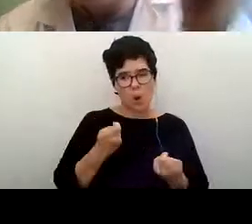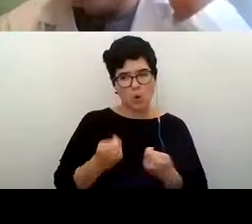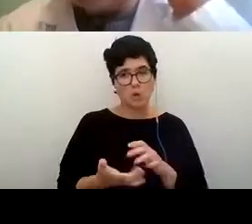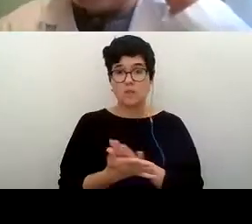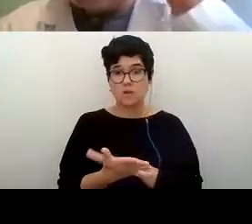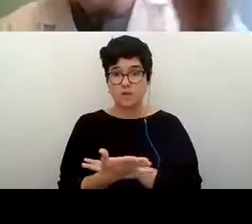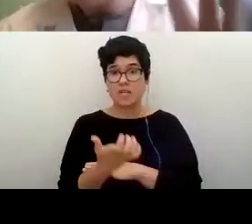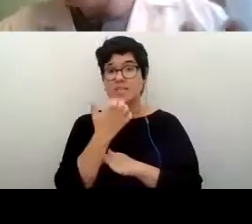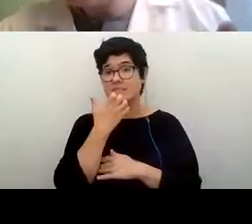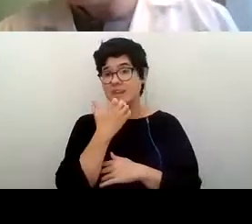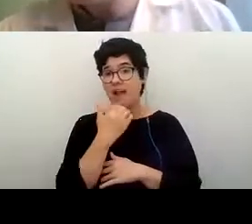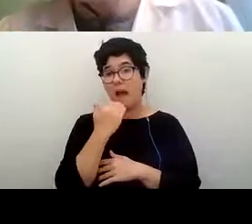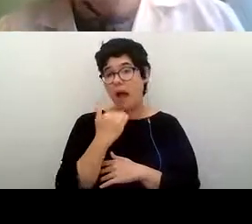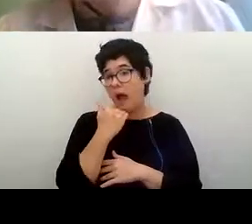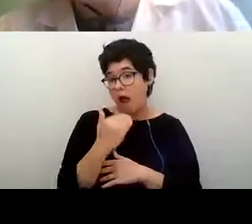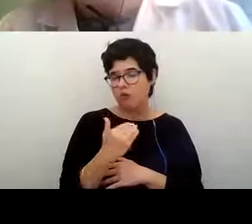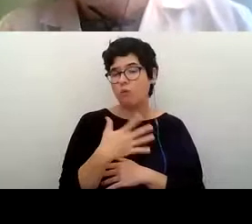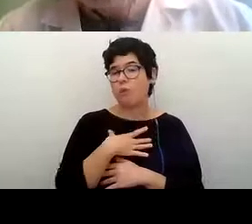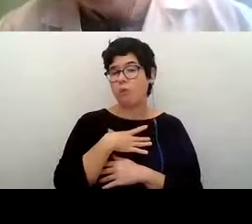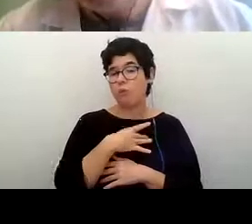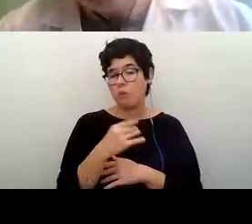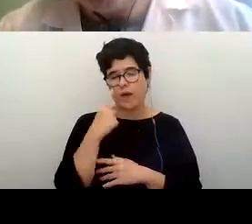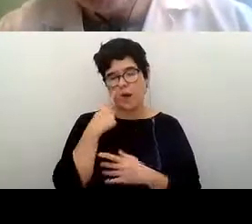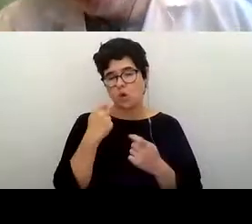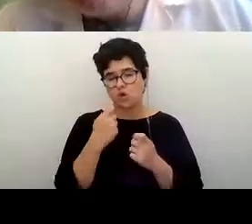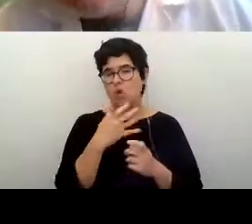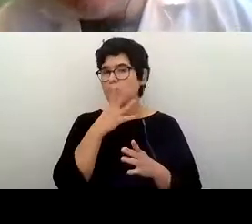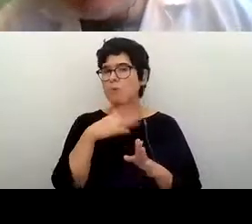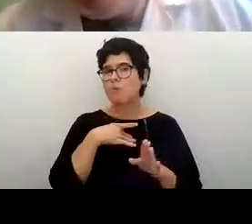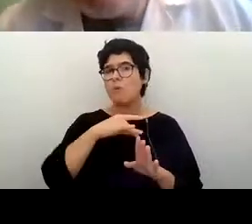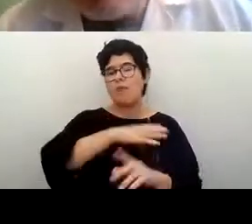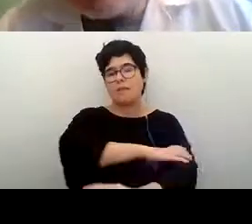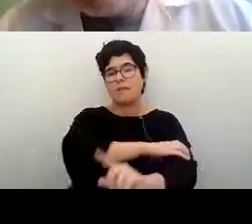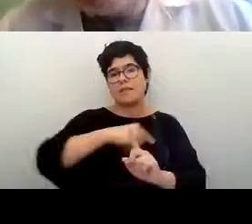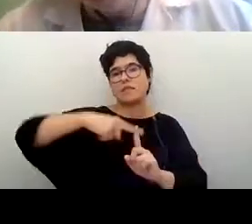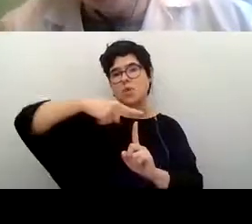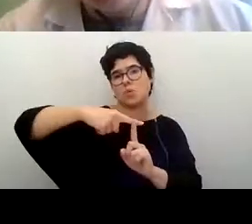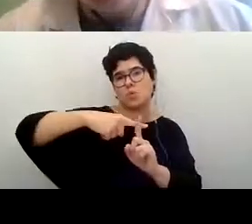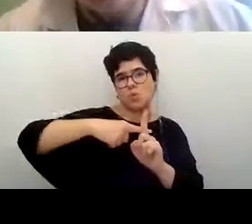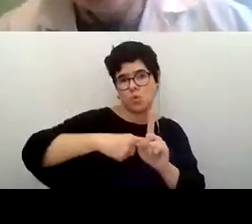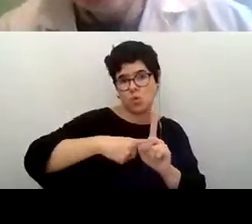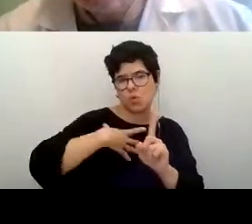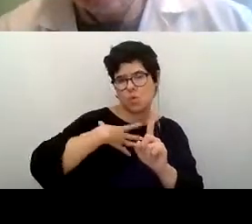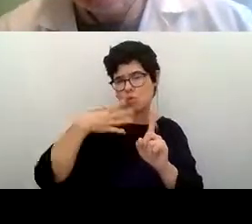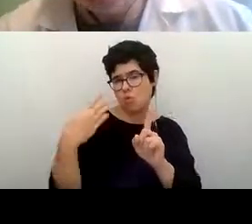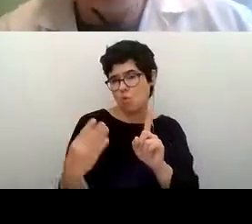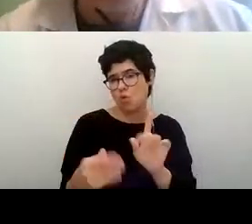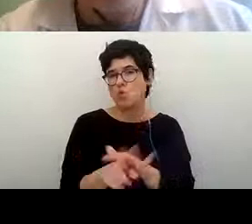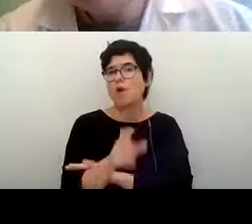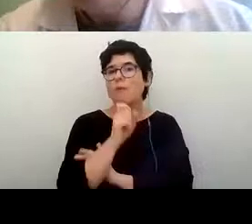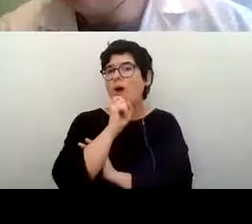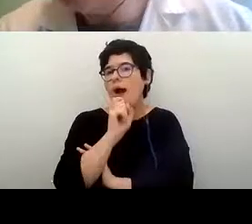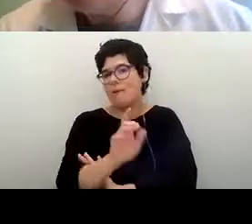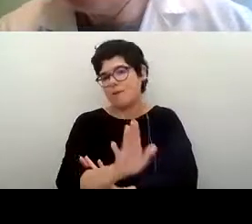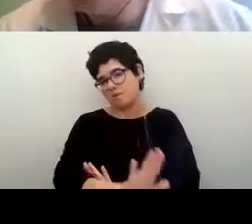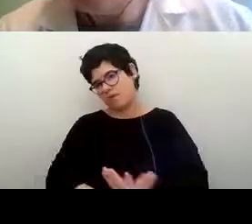efecto diurético podría incluso bajar demasiado, pero sería quizás un poco la advertencia de seguridad que puede haber.